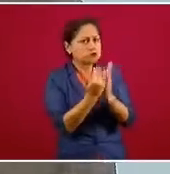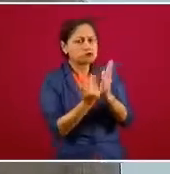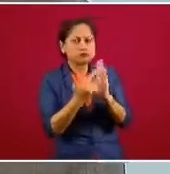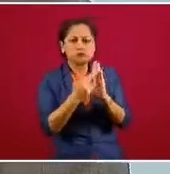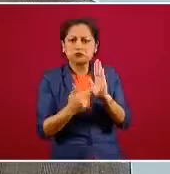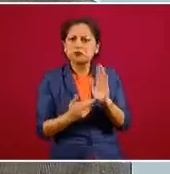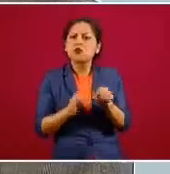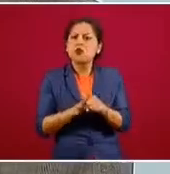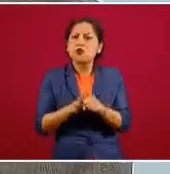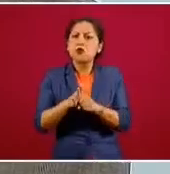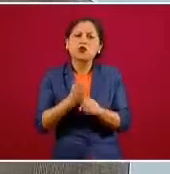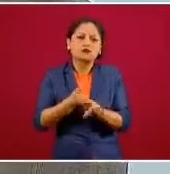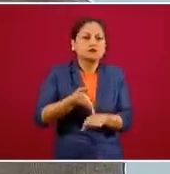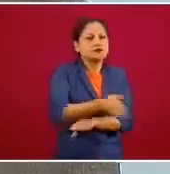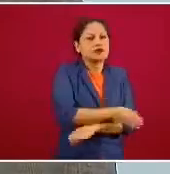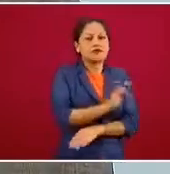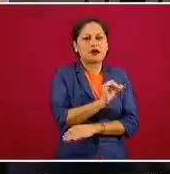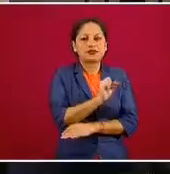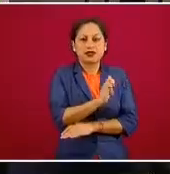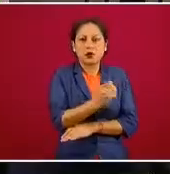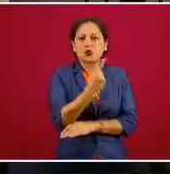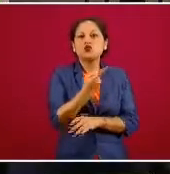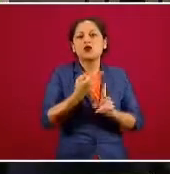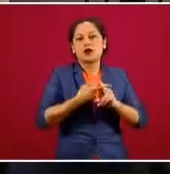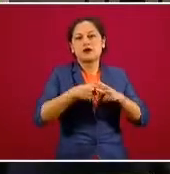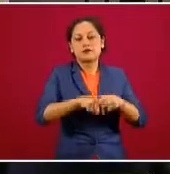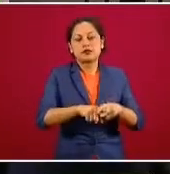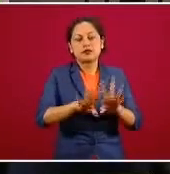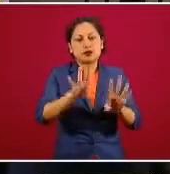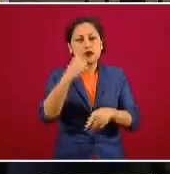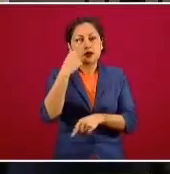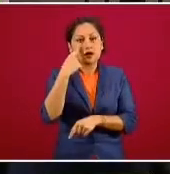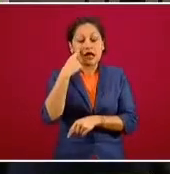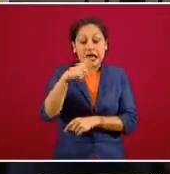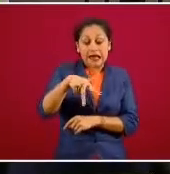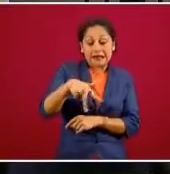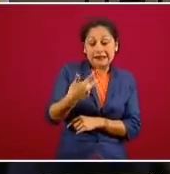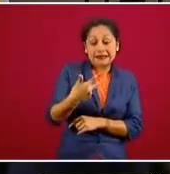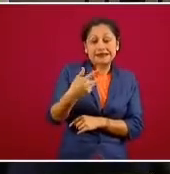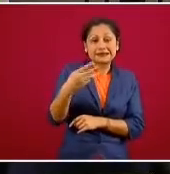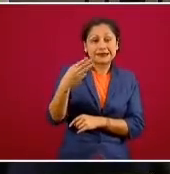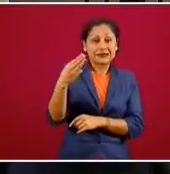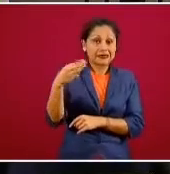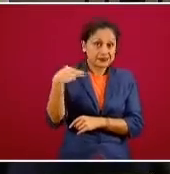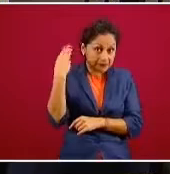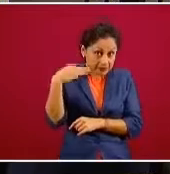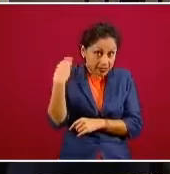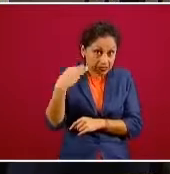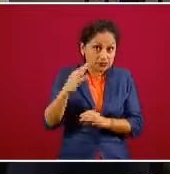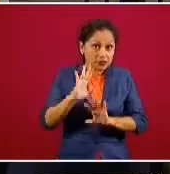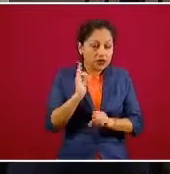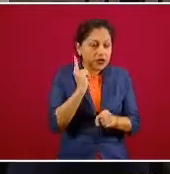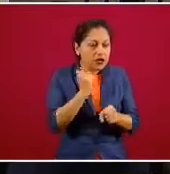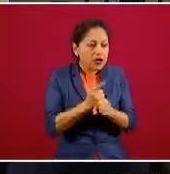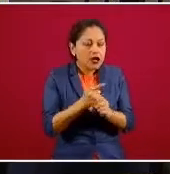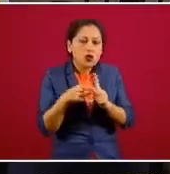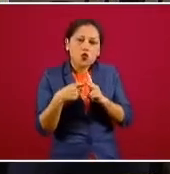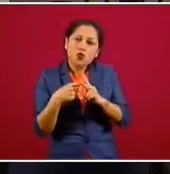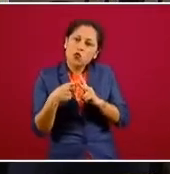1, y concretamente cuando identificamos el 13 de marzo que habíamos triplicado el número de